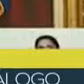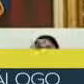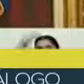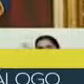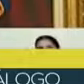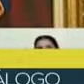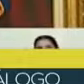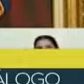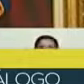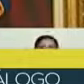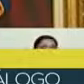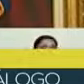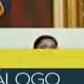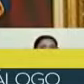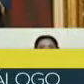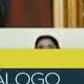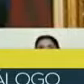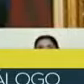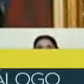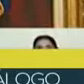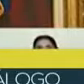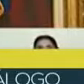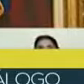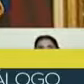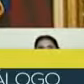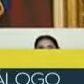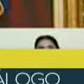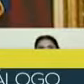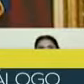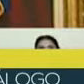sola avenida de entrada en Filadelfia.